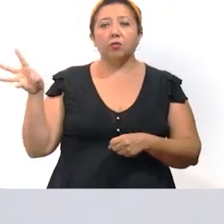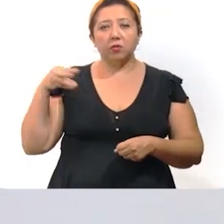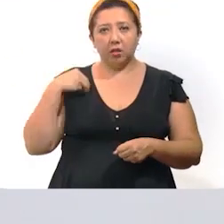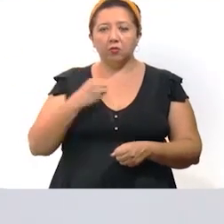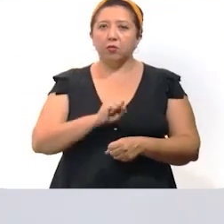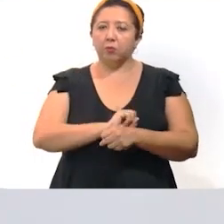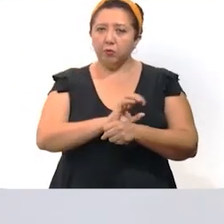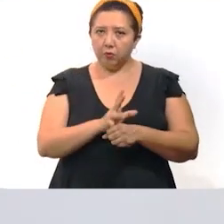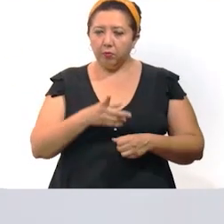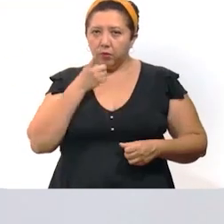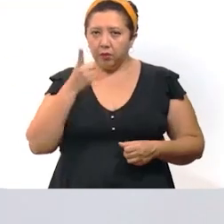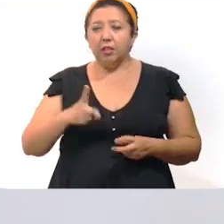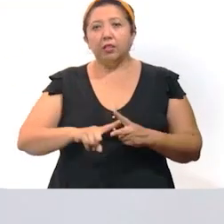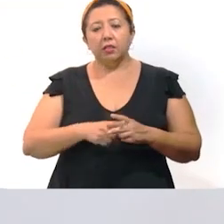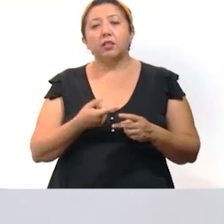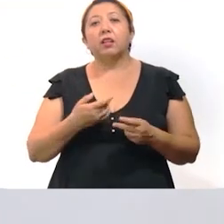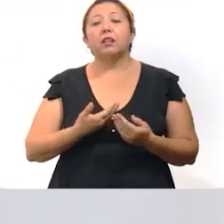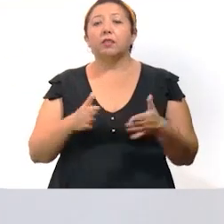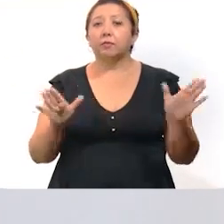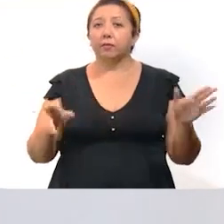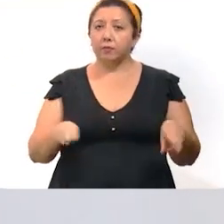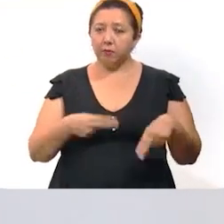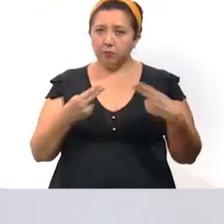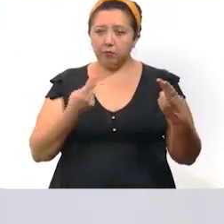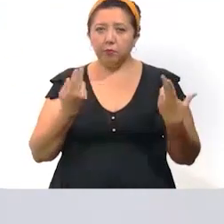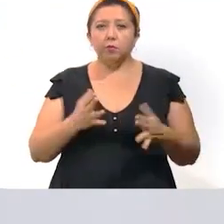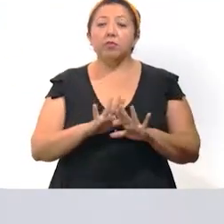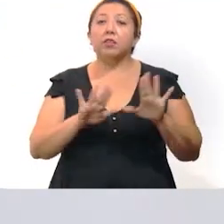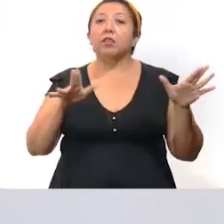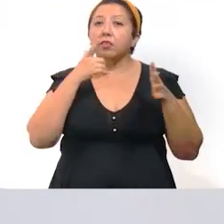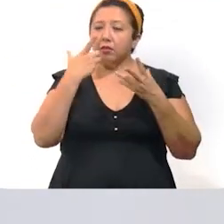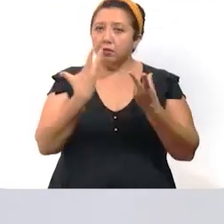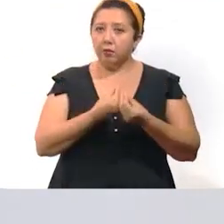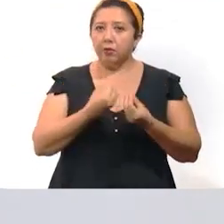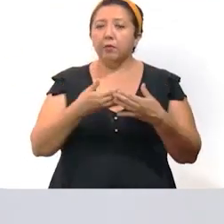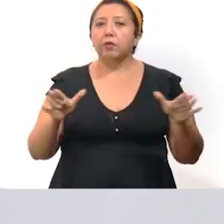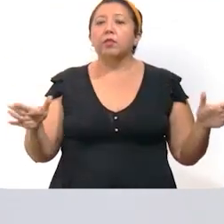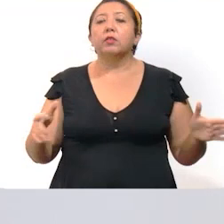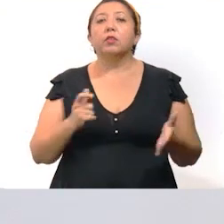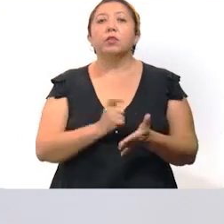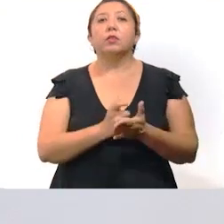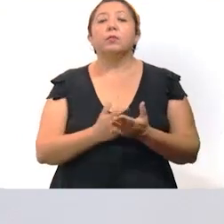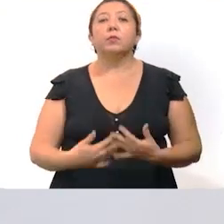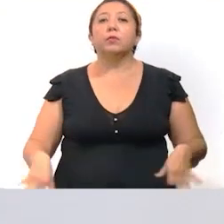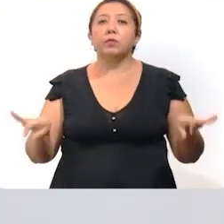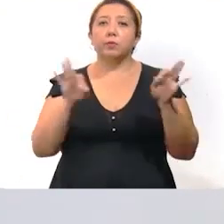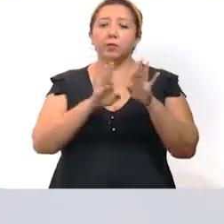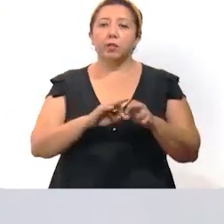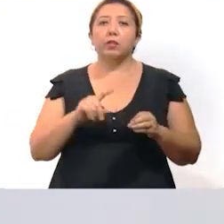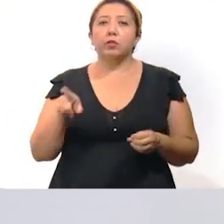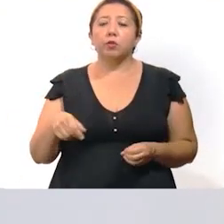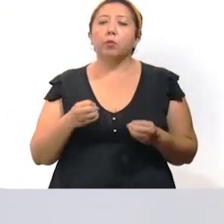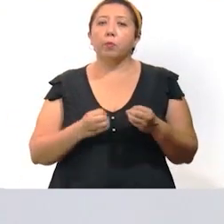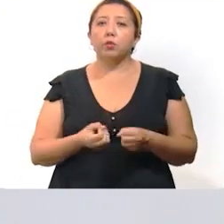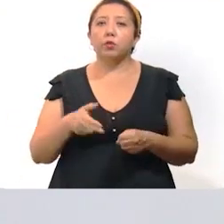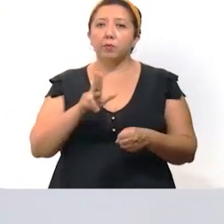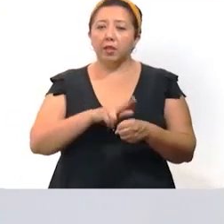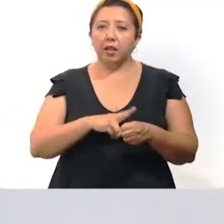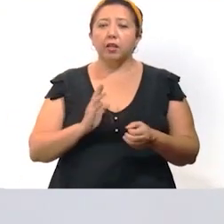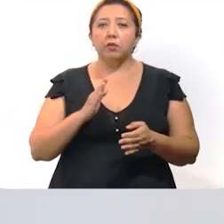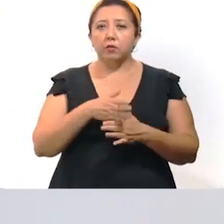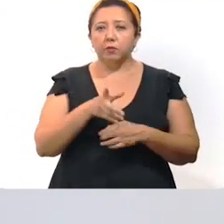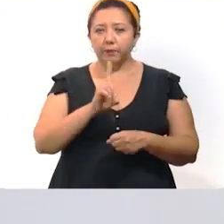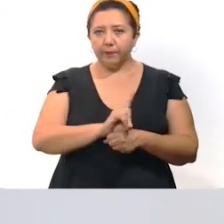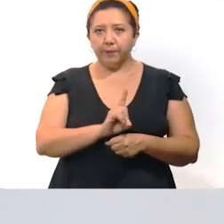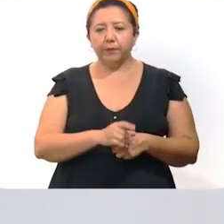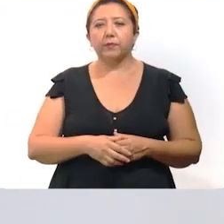e interrumpir el proceso de reactivación económica. Como hemos señalado, en la reapertura económica, los datos más importantes son la ocupación